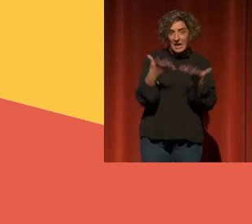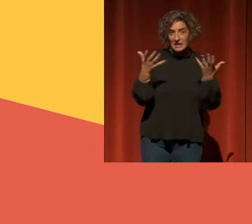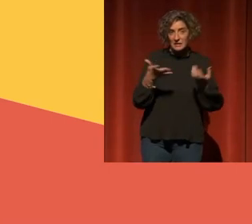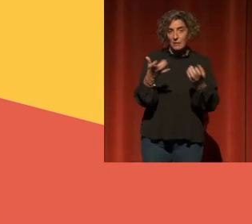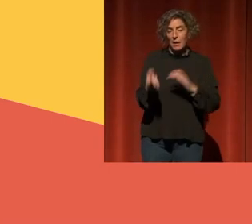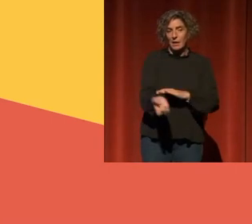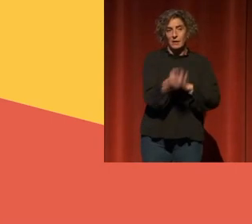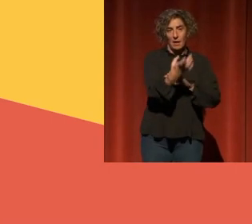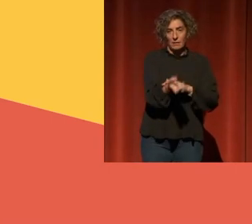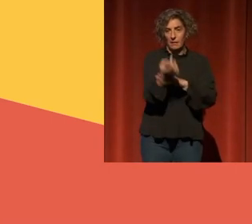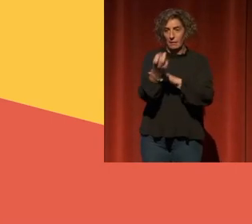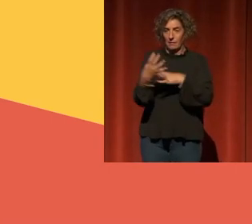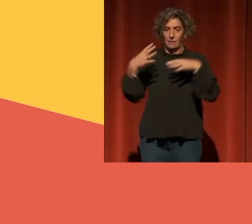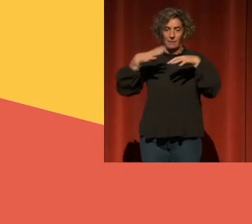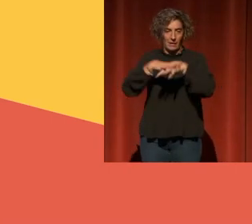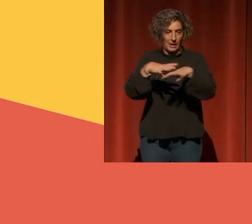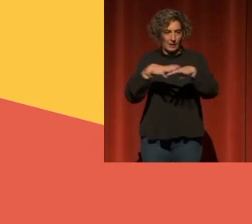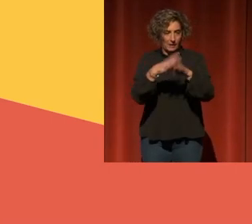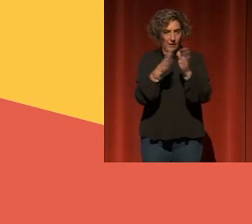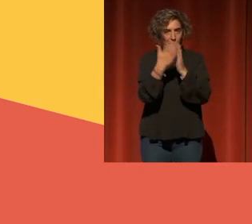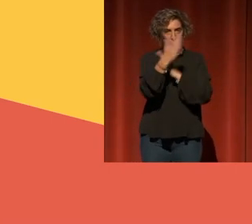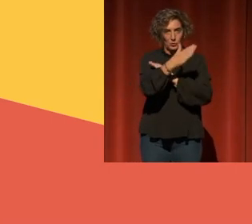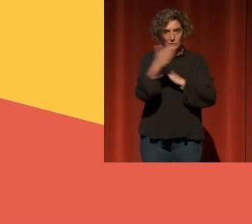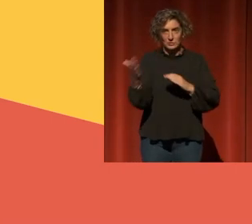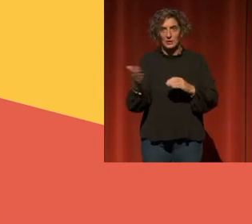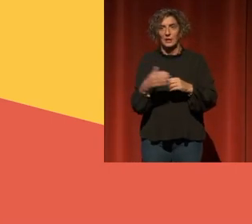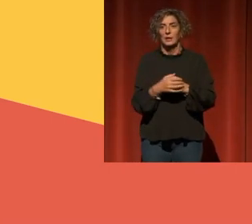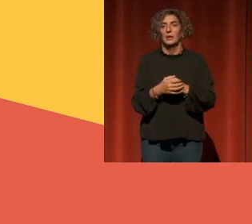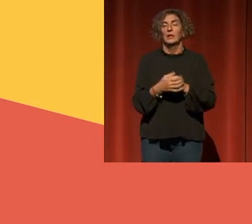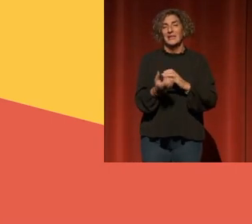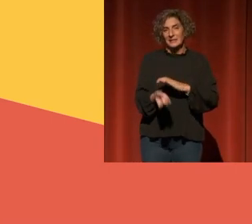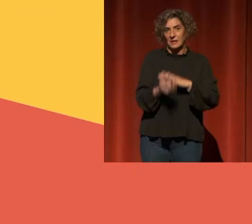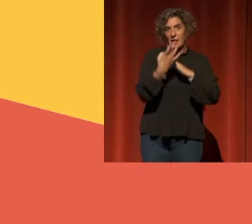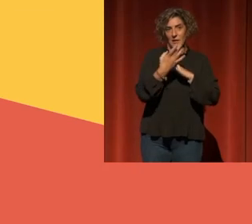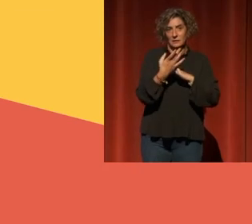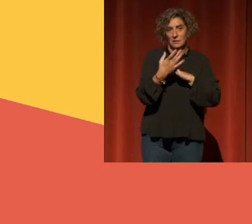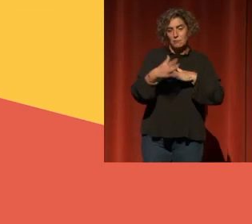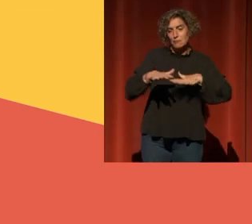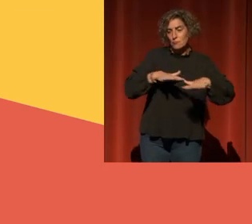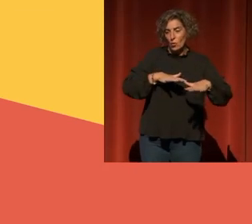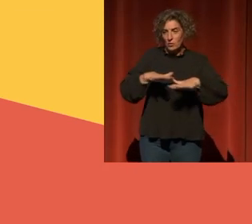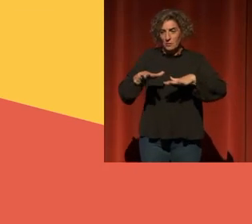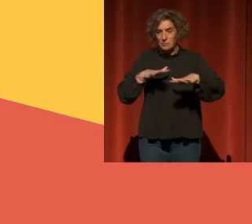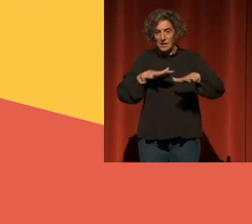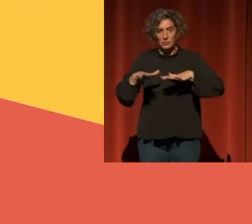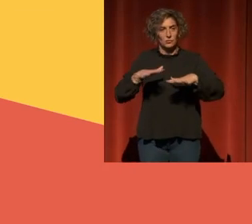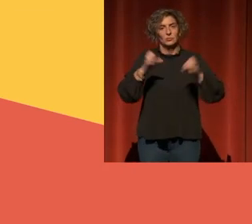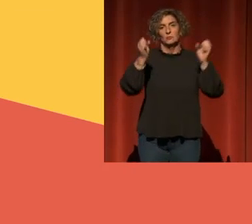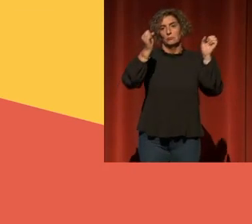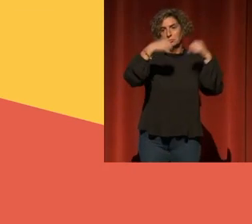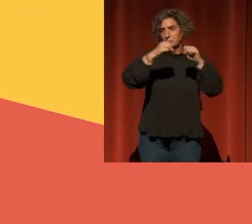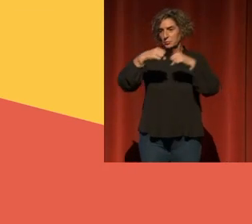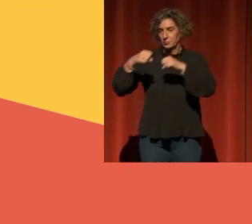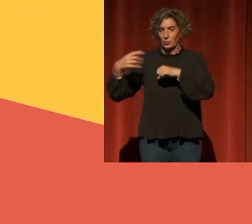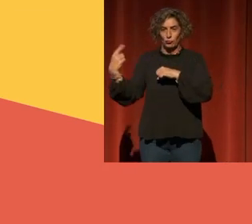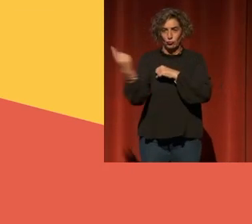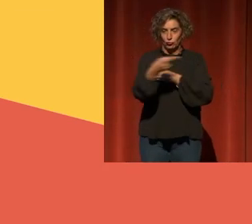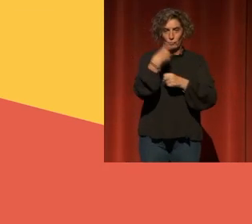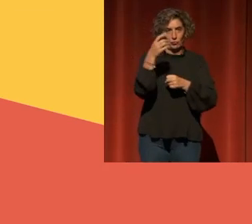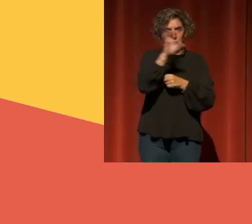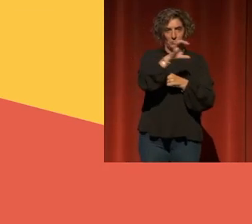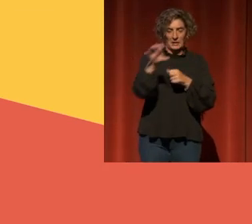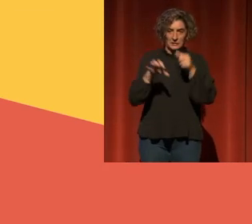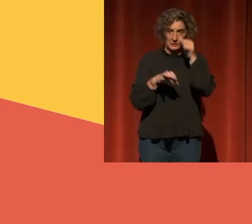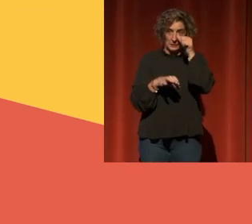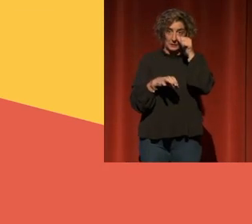de bibliotecas también a que se desarrollasen procedimientos comunes en todos los países porque los procedimientos como saben eh los